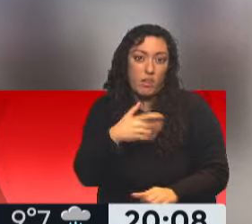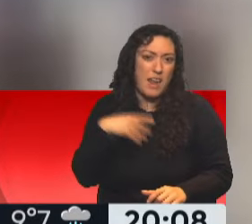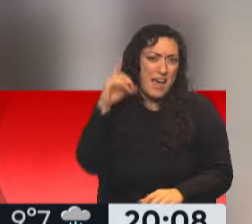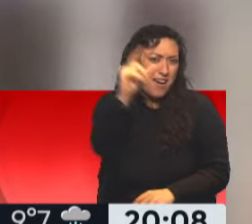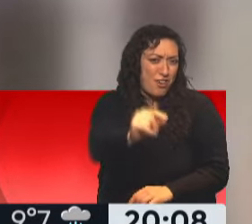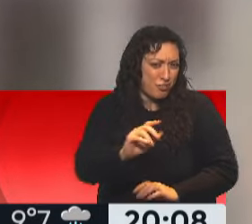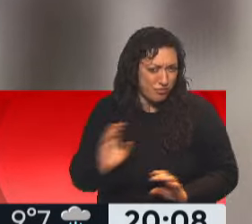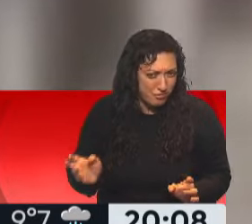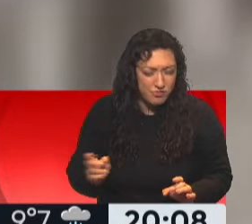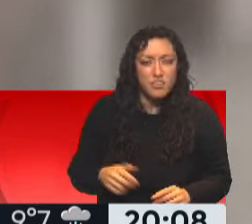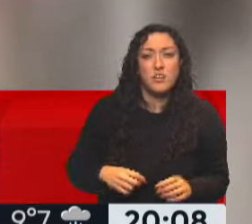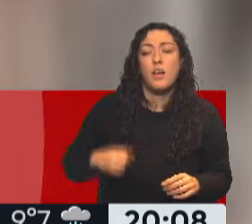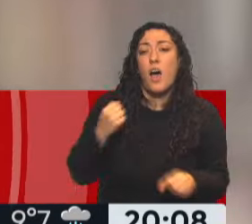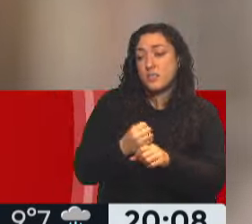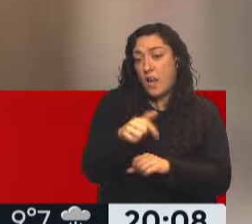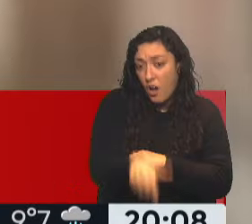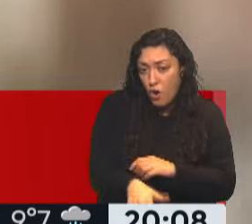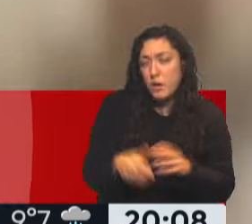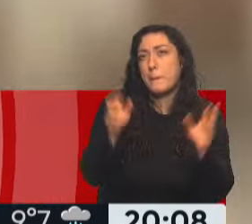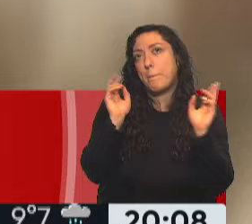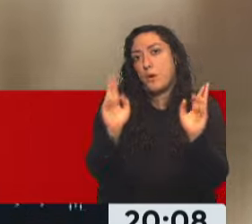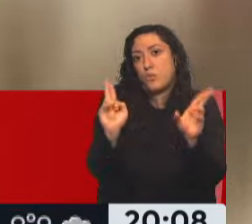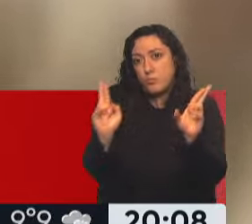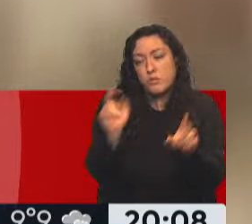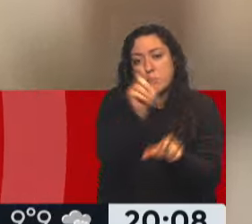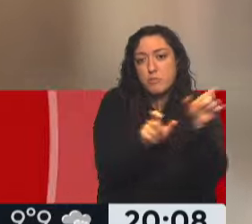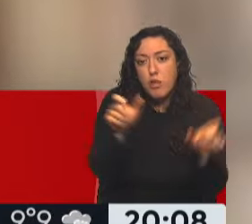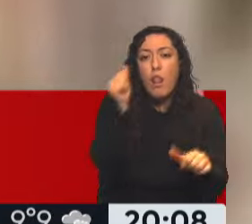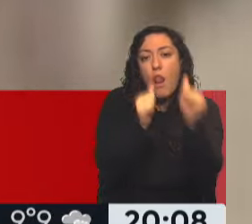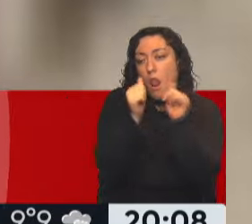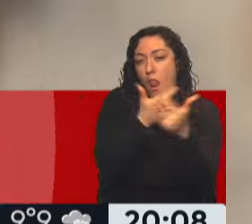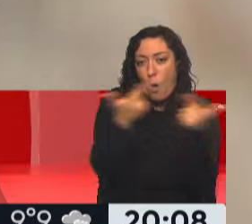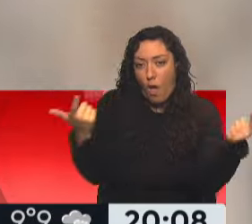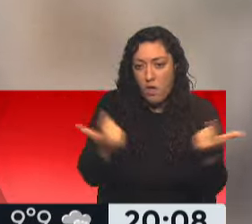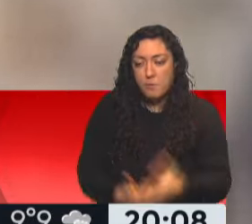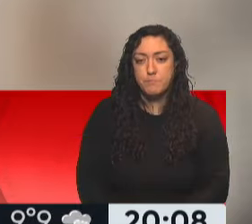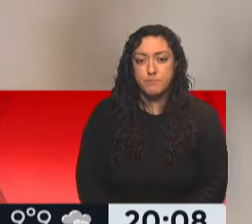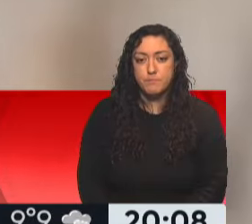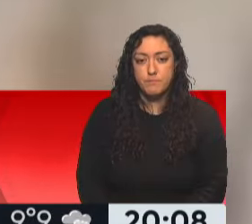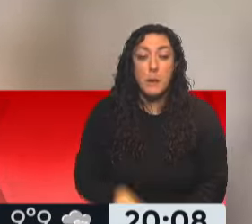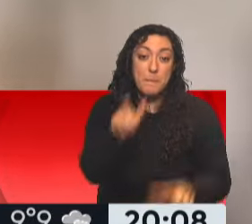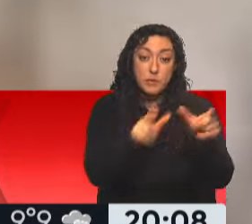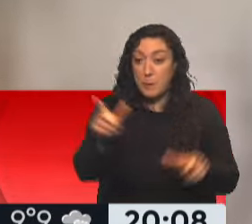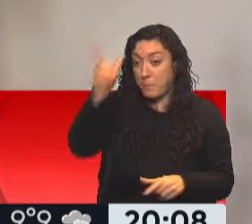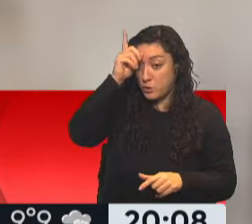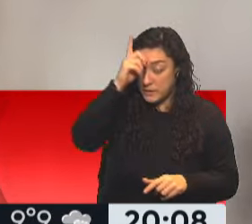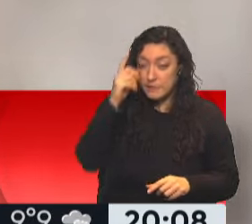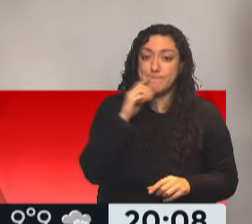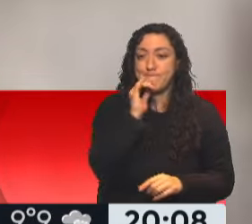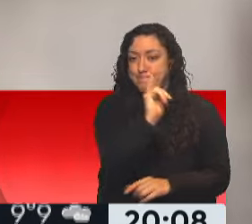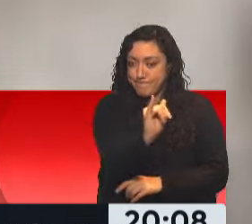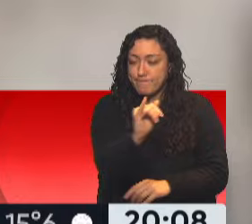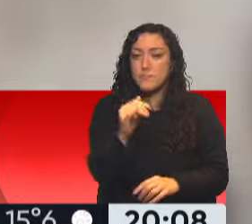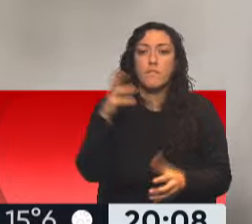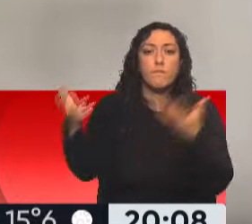a gran distancia hasta el momento por suerte no se registraron heridos Fuentes policiales indicaron que el fuego se